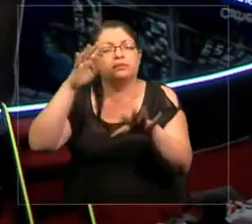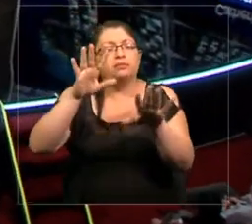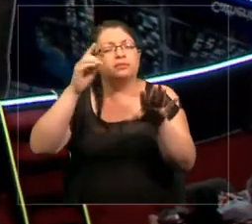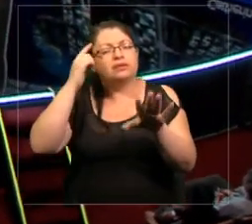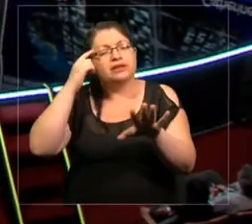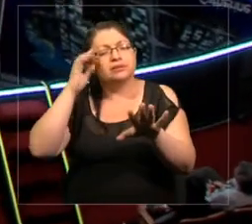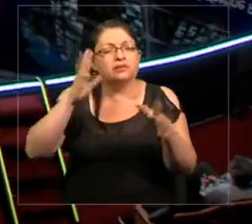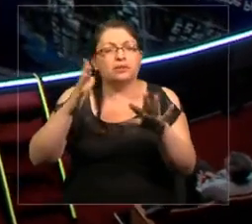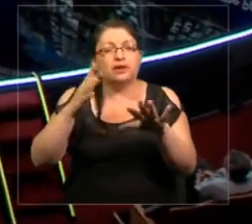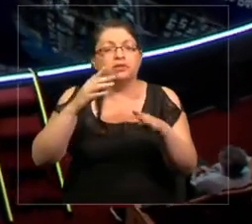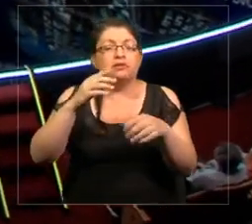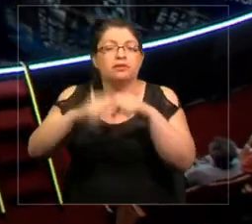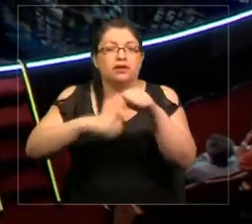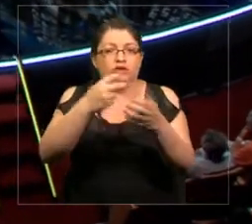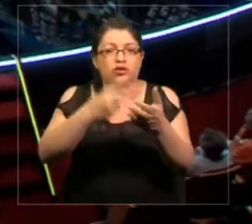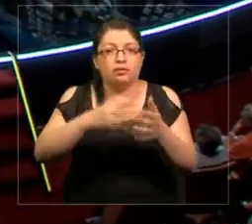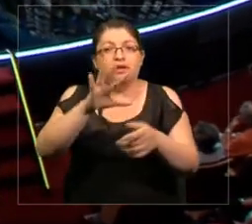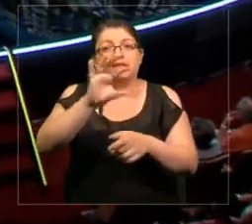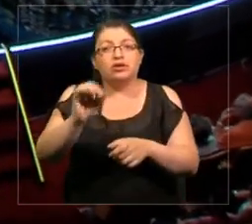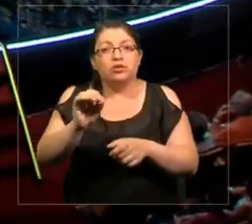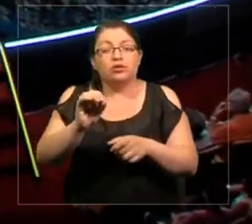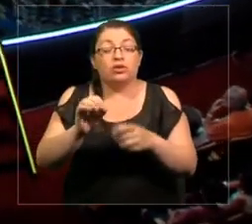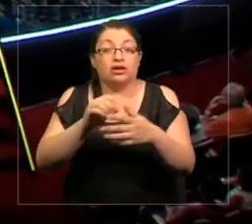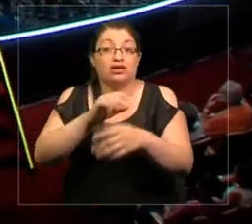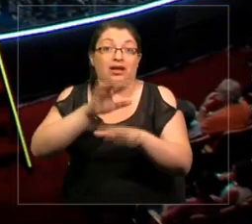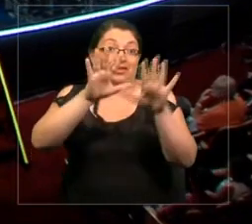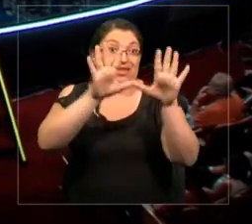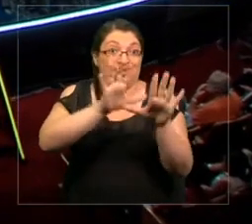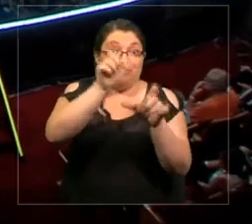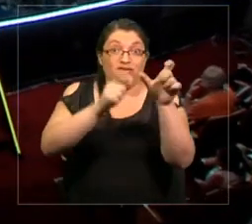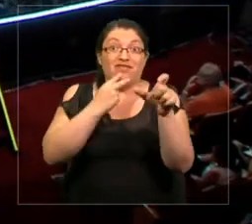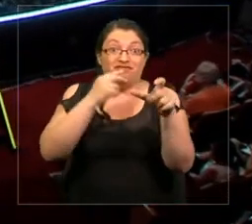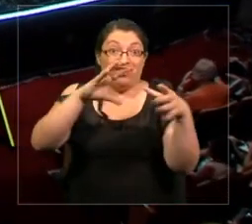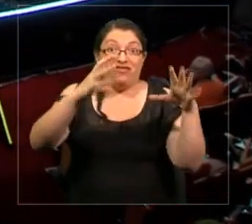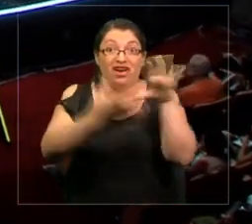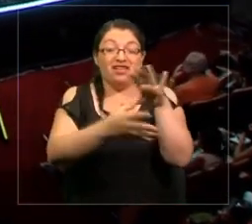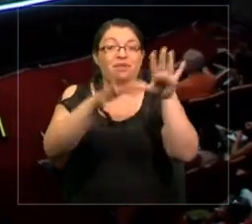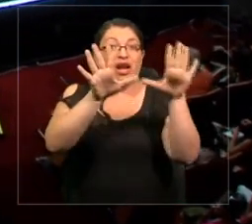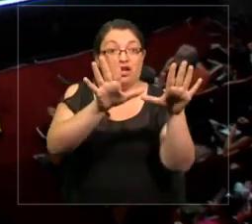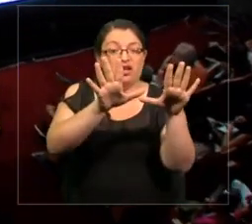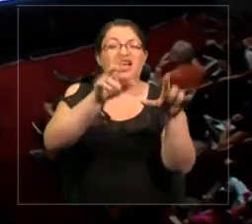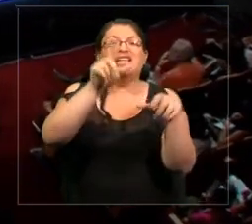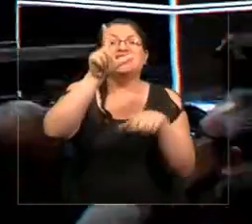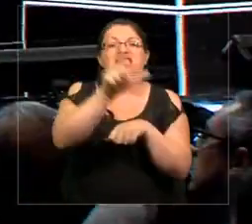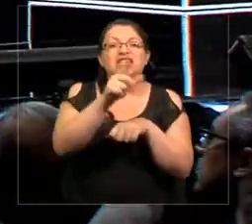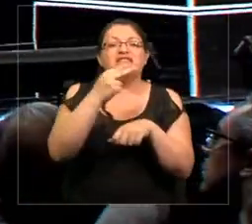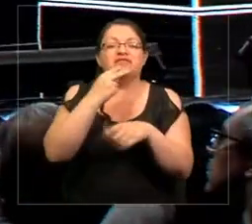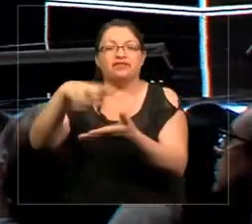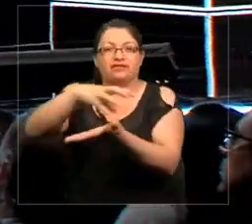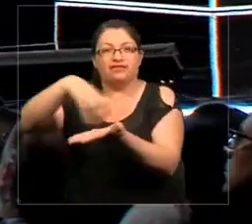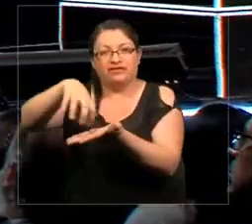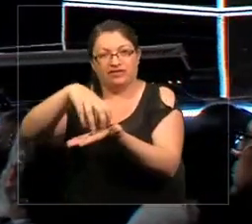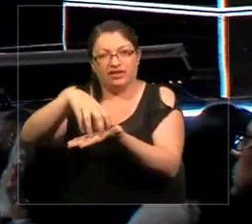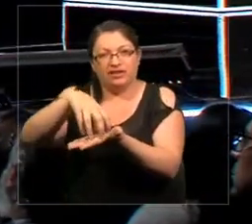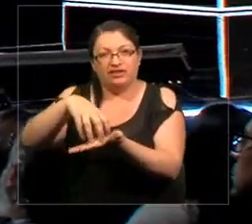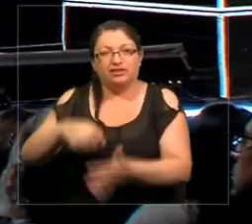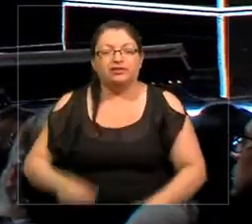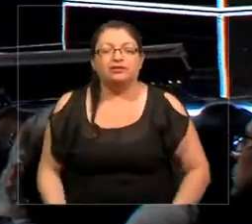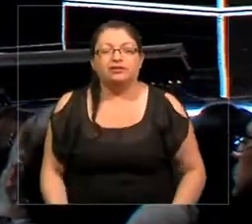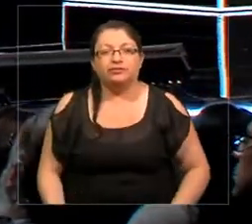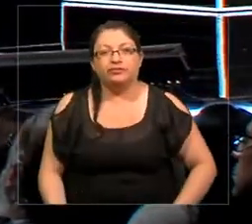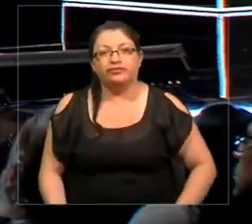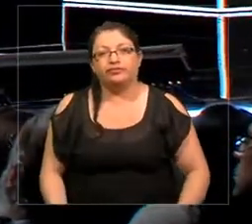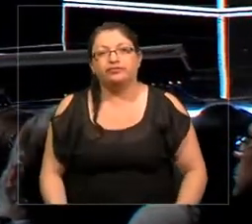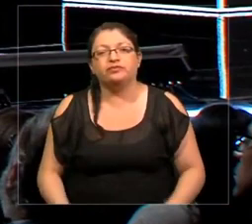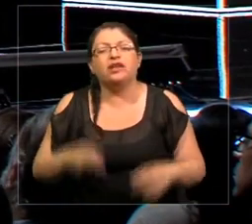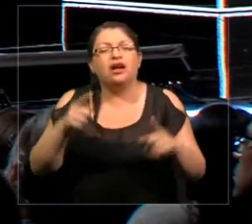como siete de cada diez se ven haciendo vivirán en ciudades en